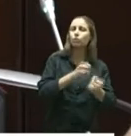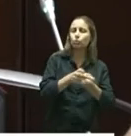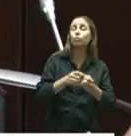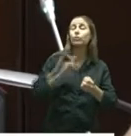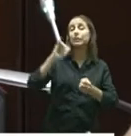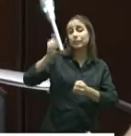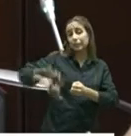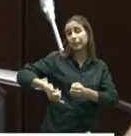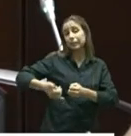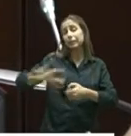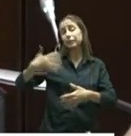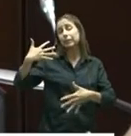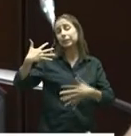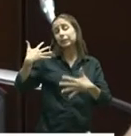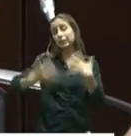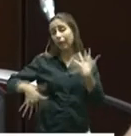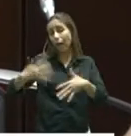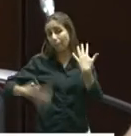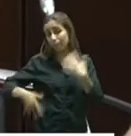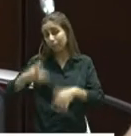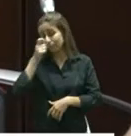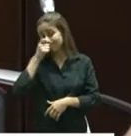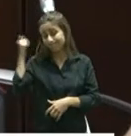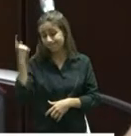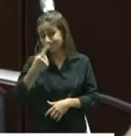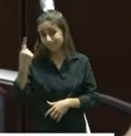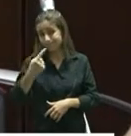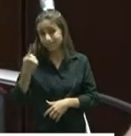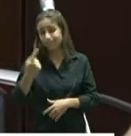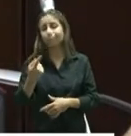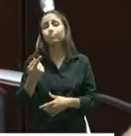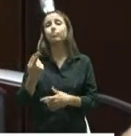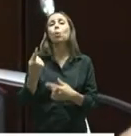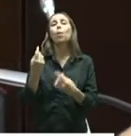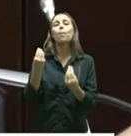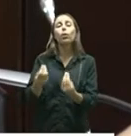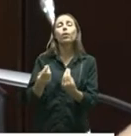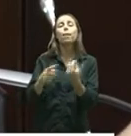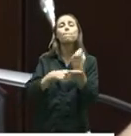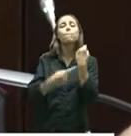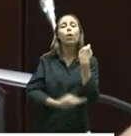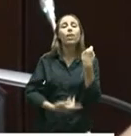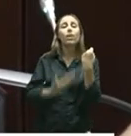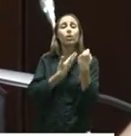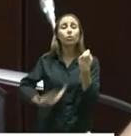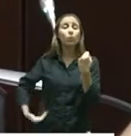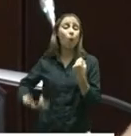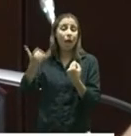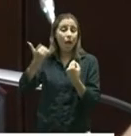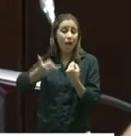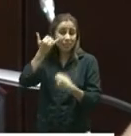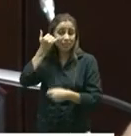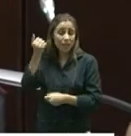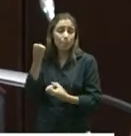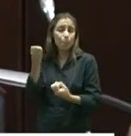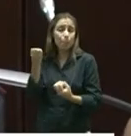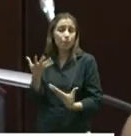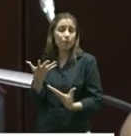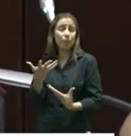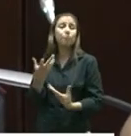rápidamente el problema del abastecimiento porque hay facultades propias que ya tiene El Ejecutivo porque la readecuación de partidas